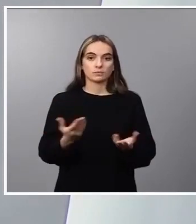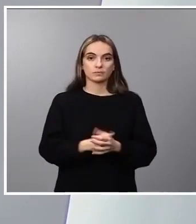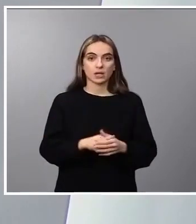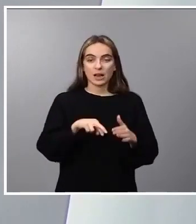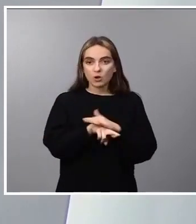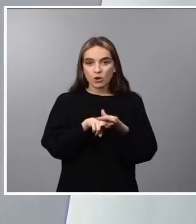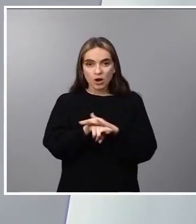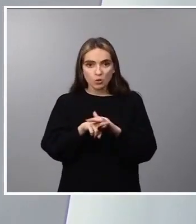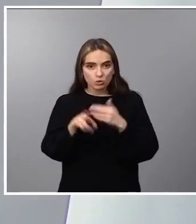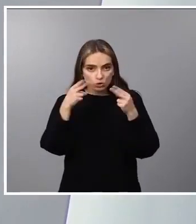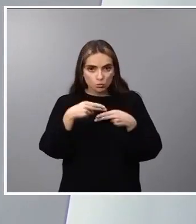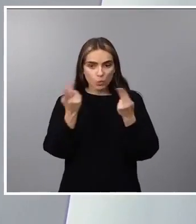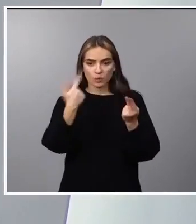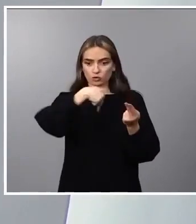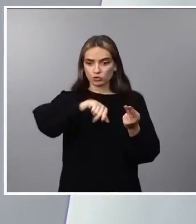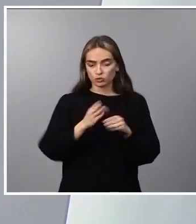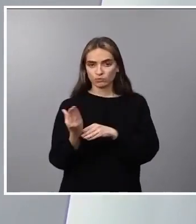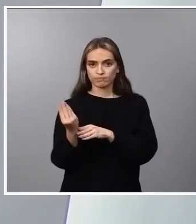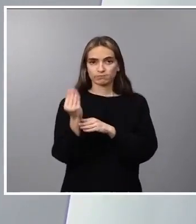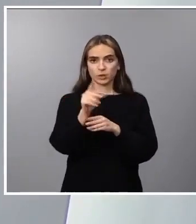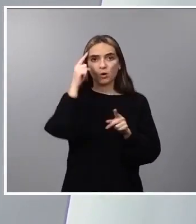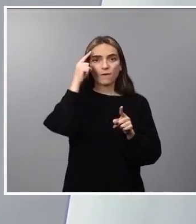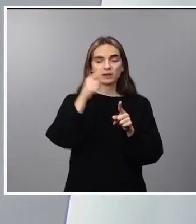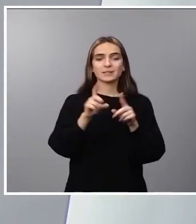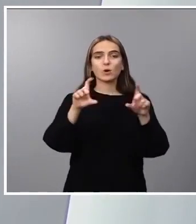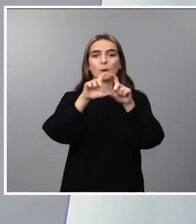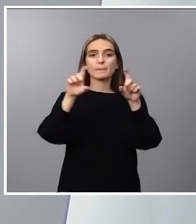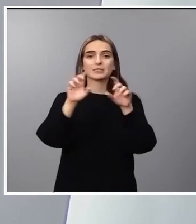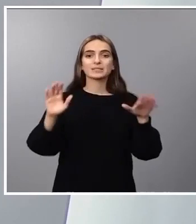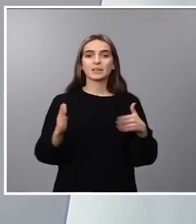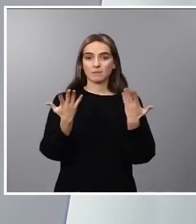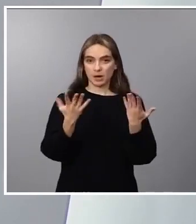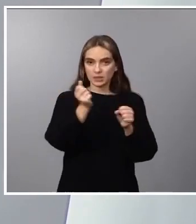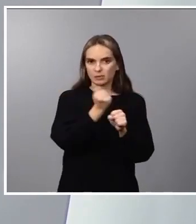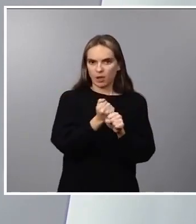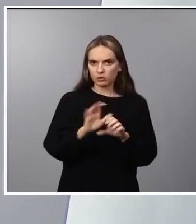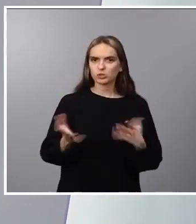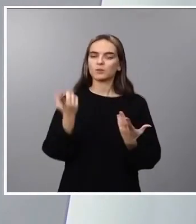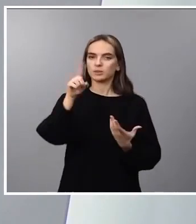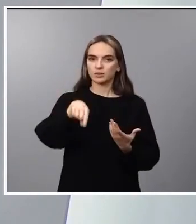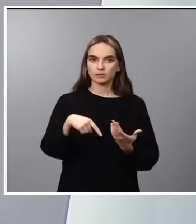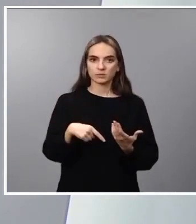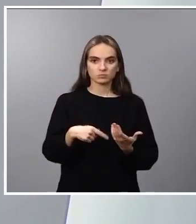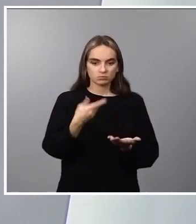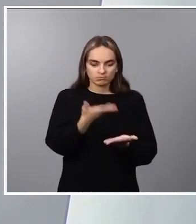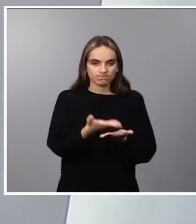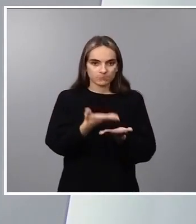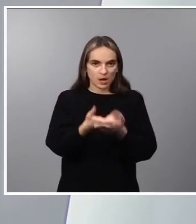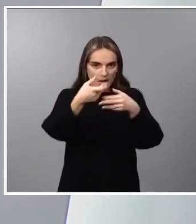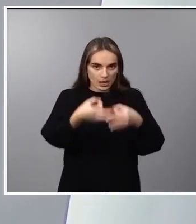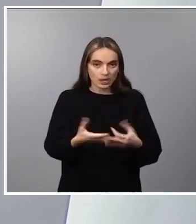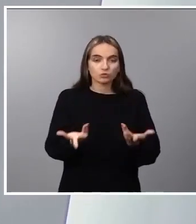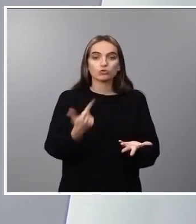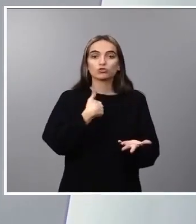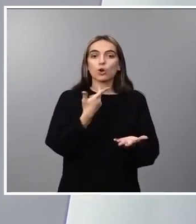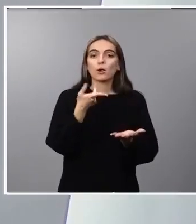hemos vertido para salvar empresas y trabajadores en España es una evidencia, por tanto, les pediría que vuelvan a la